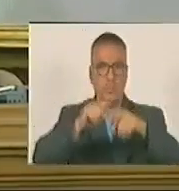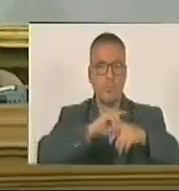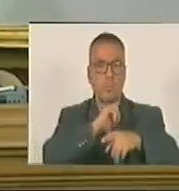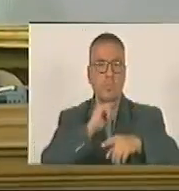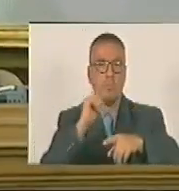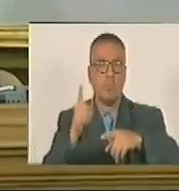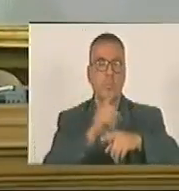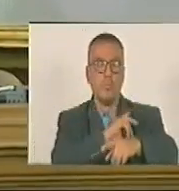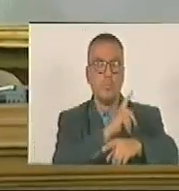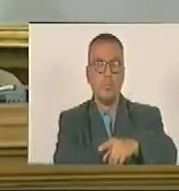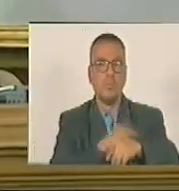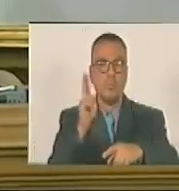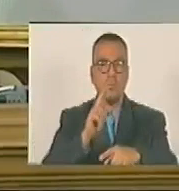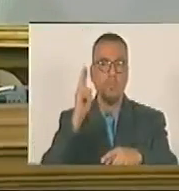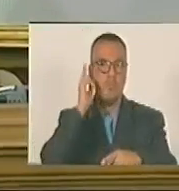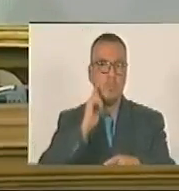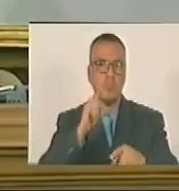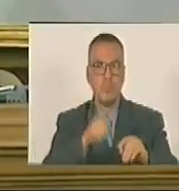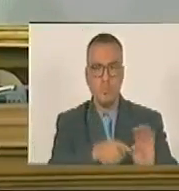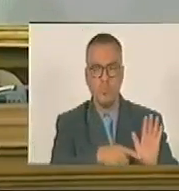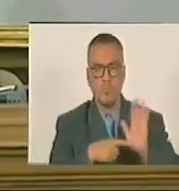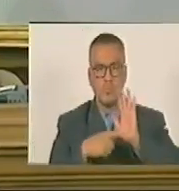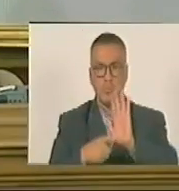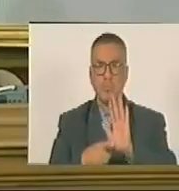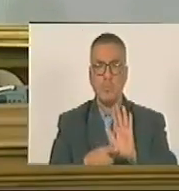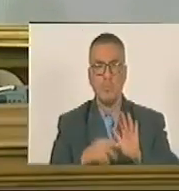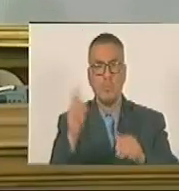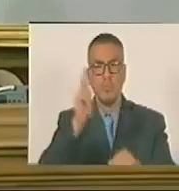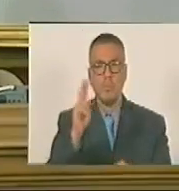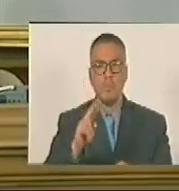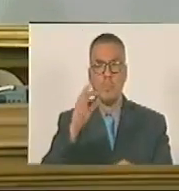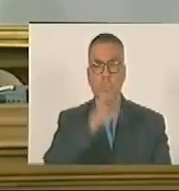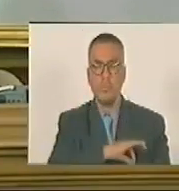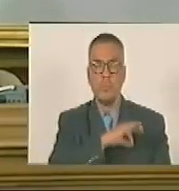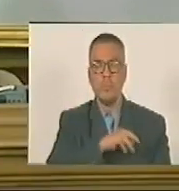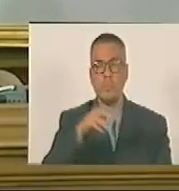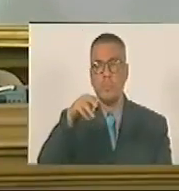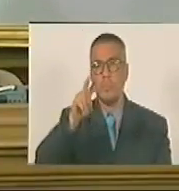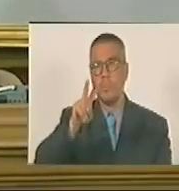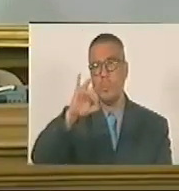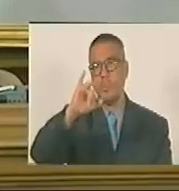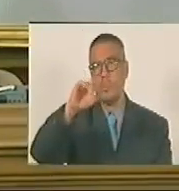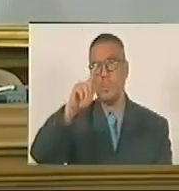la República Bolivariana de Venezuela ante la República Socialista de Vietnam,